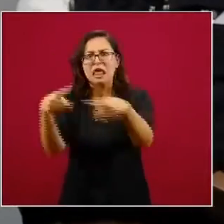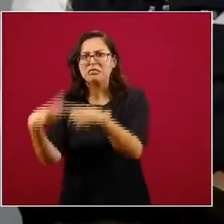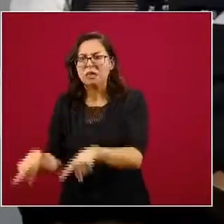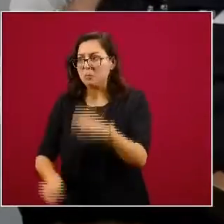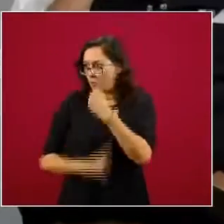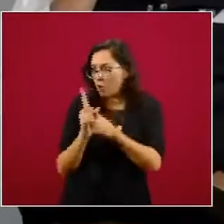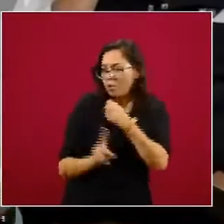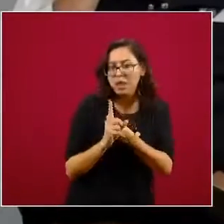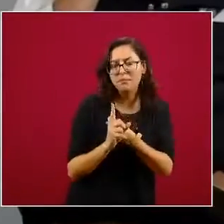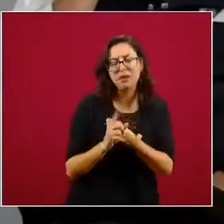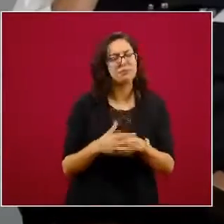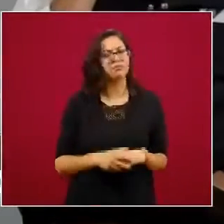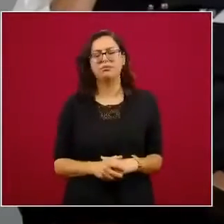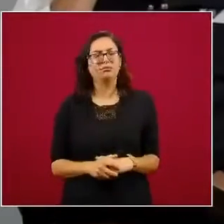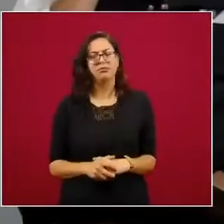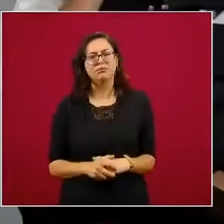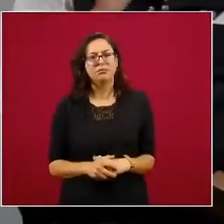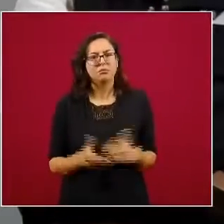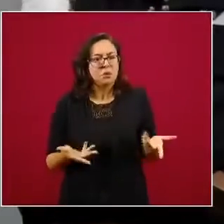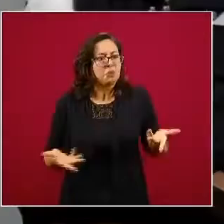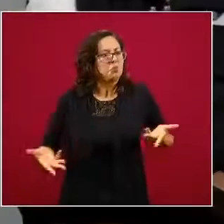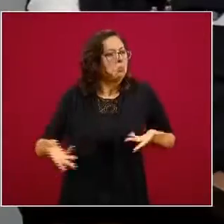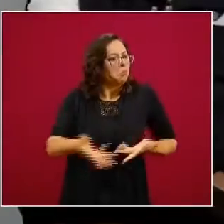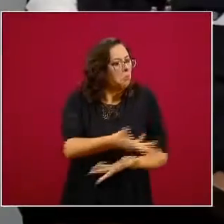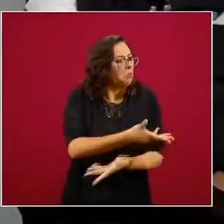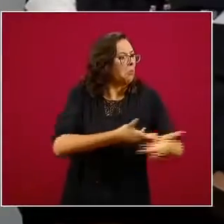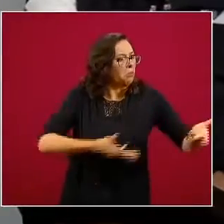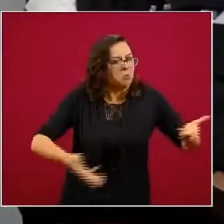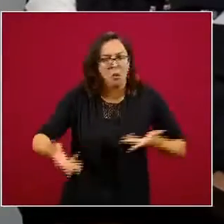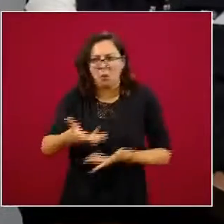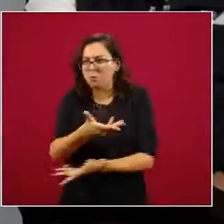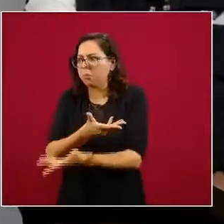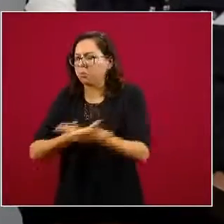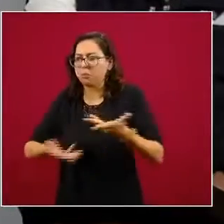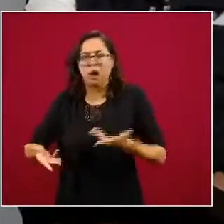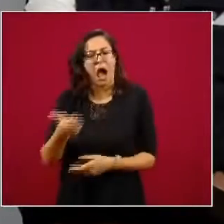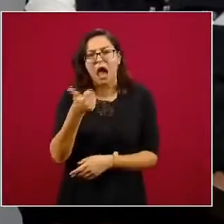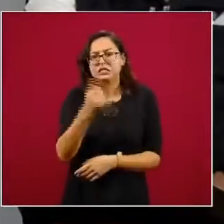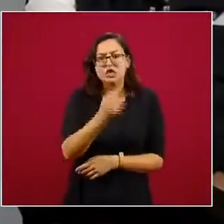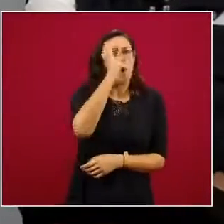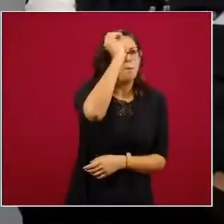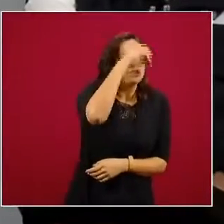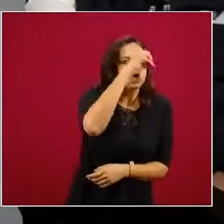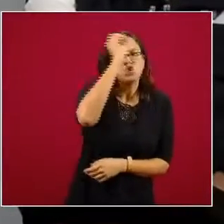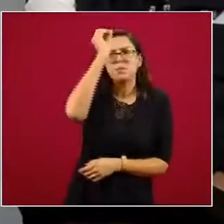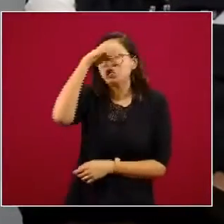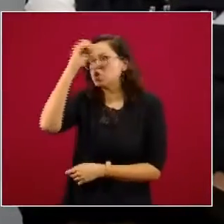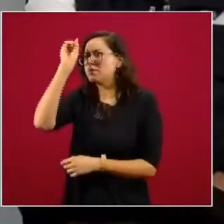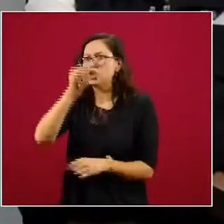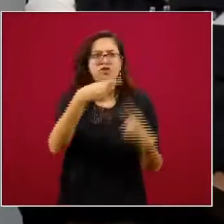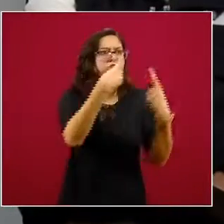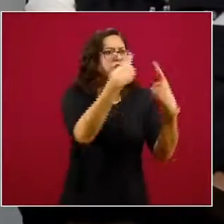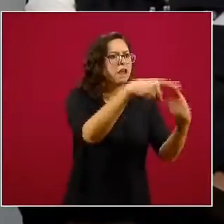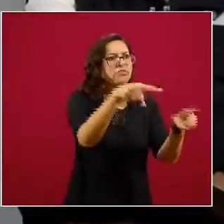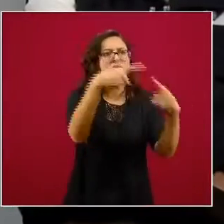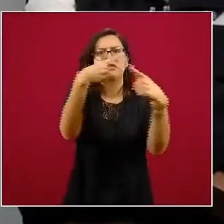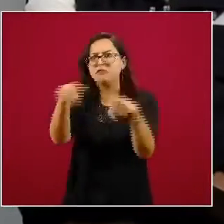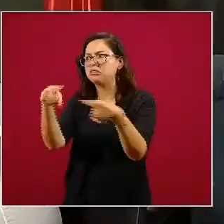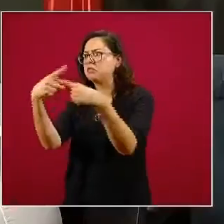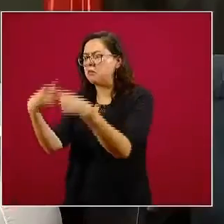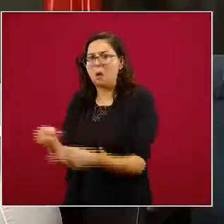para resolverlo, y en cada una de las entidades federativas se van resolviendo de acuerdo a las decisiones. Aquí tenemos un excelente